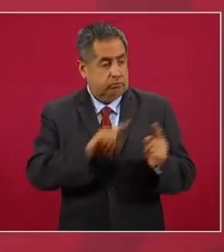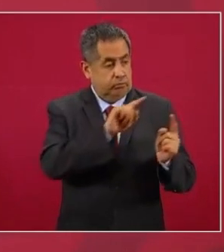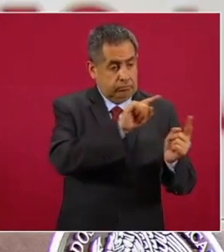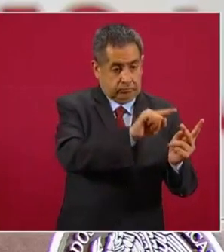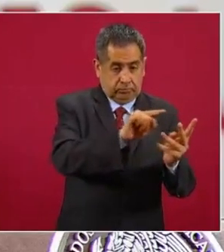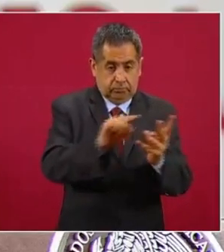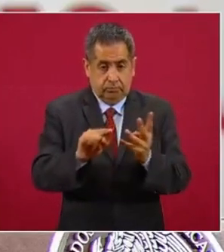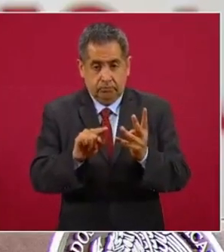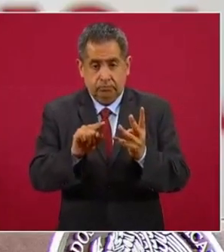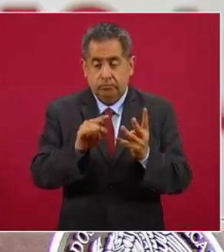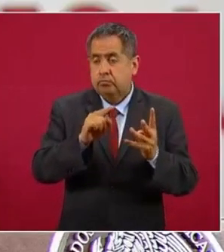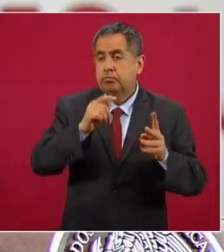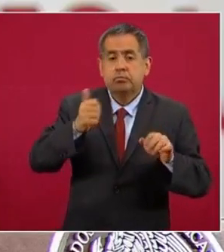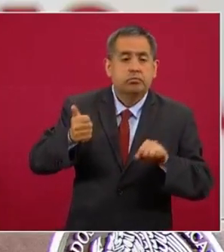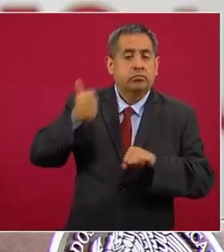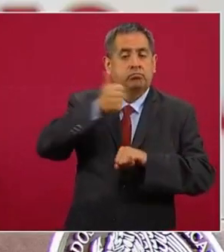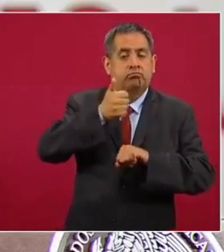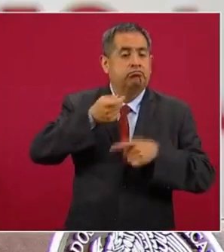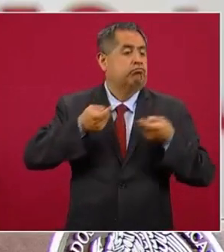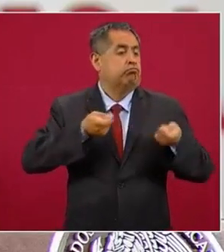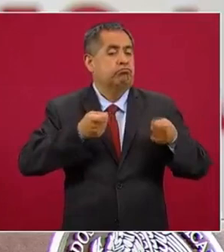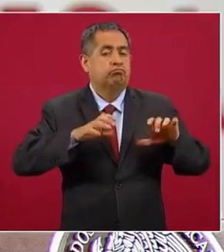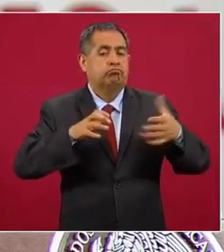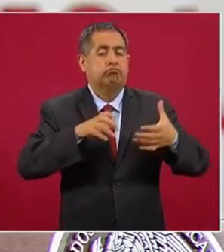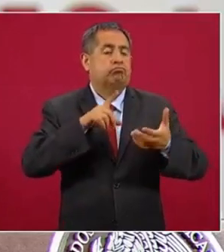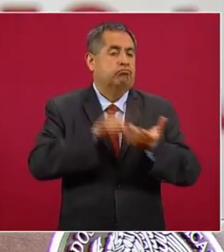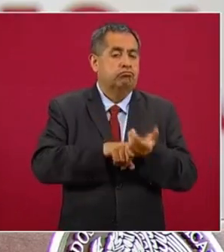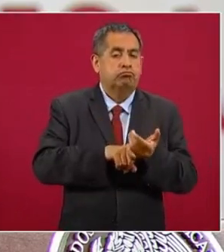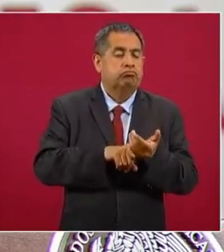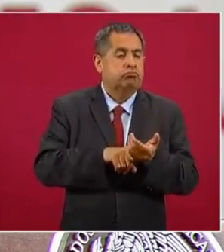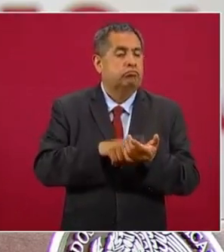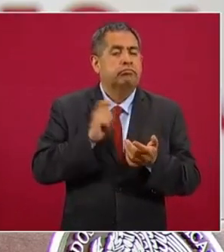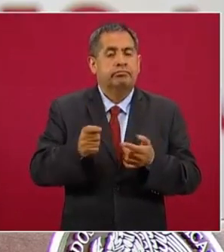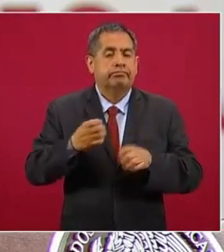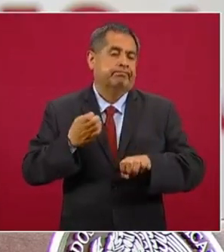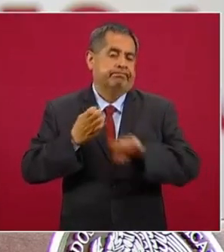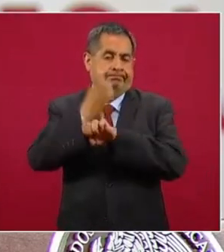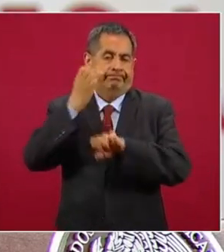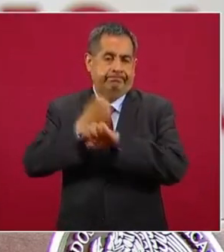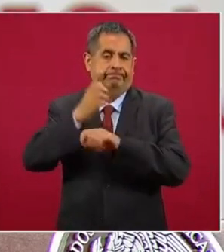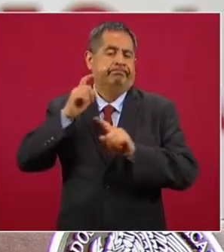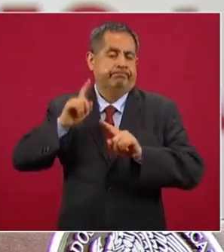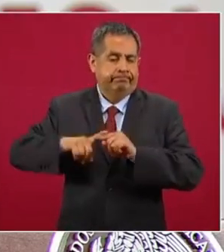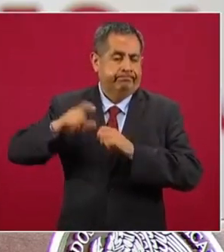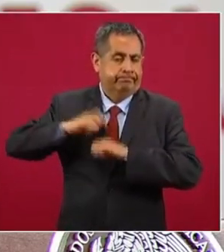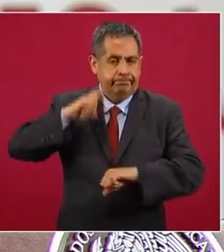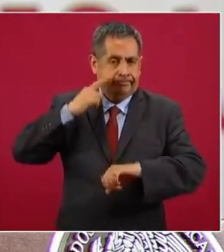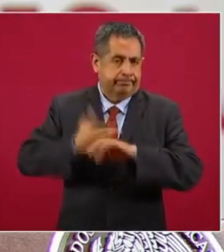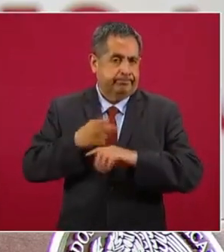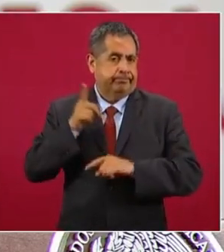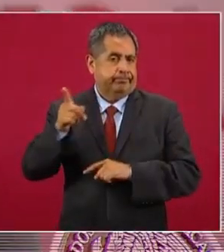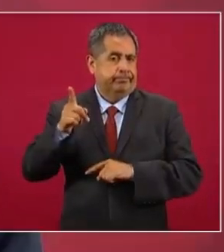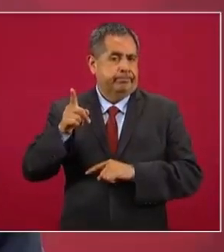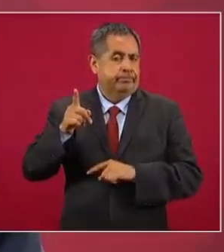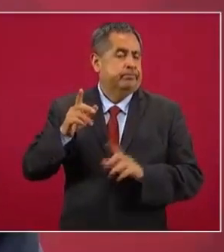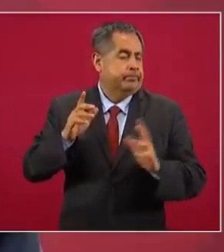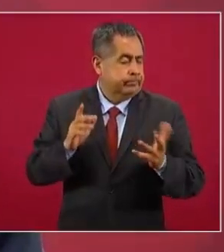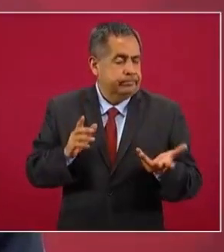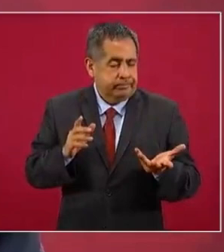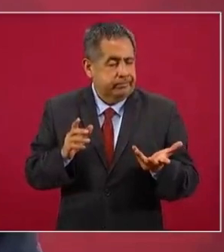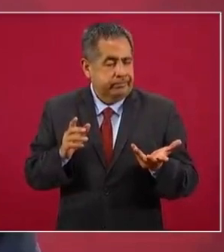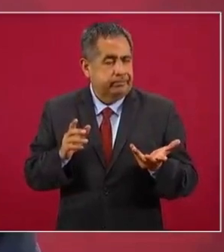el control o el control de las policías municipales lo